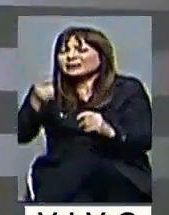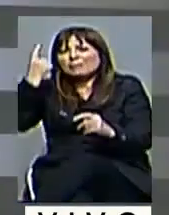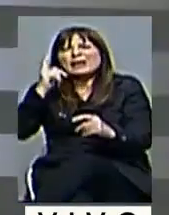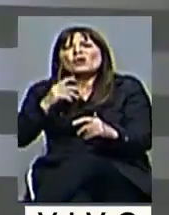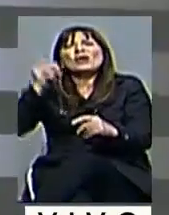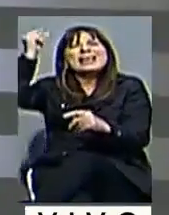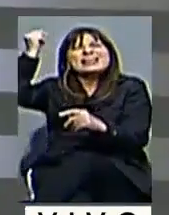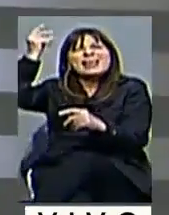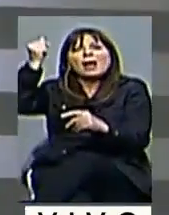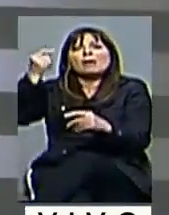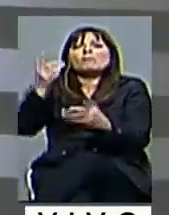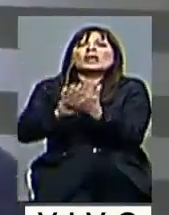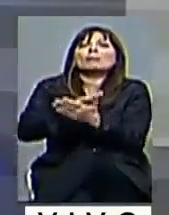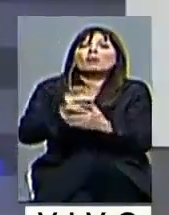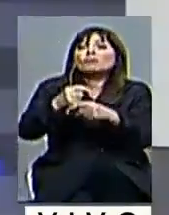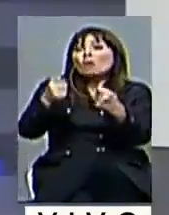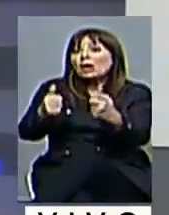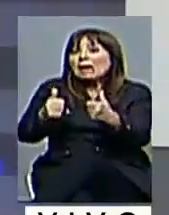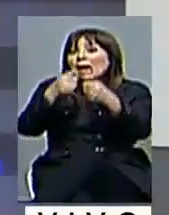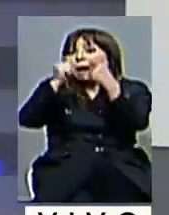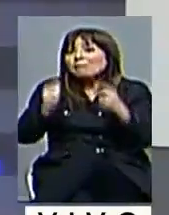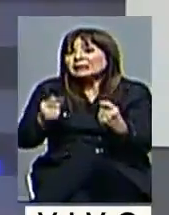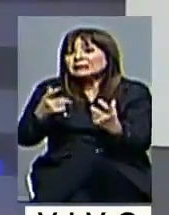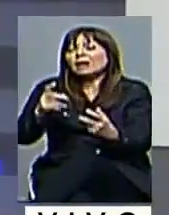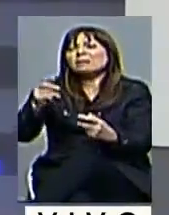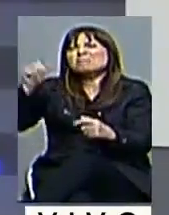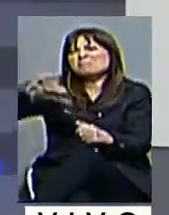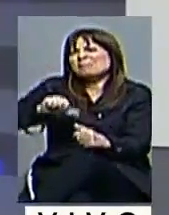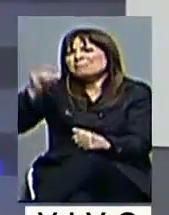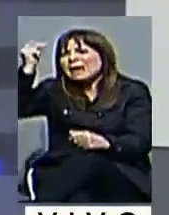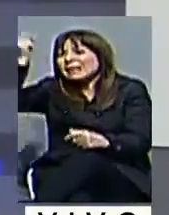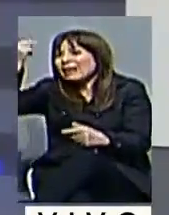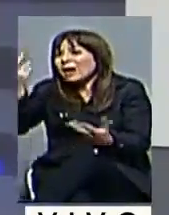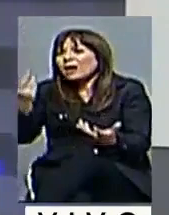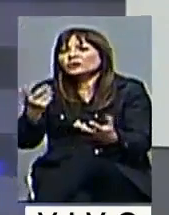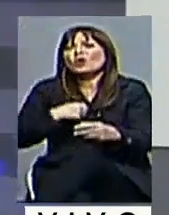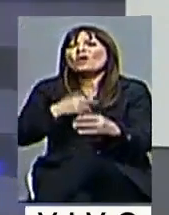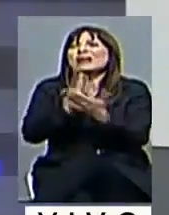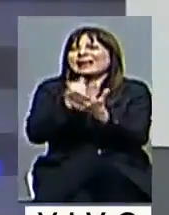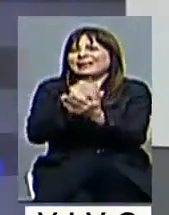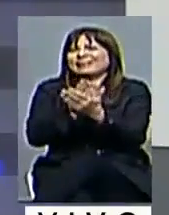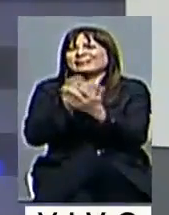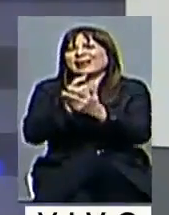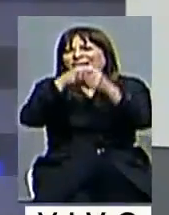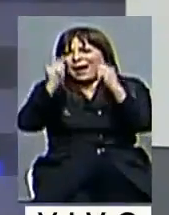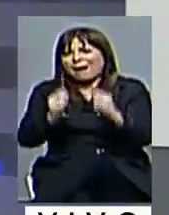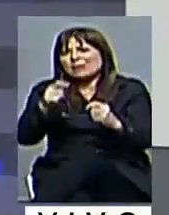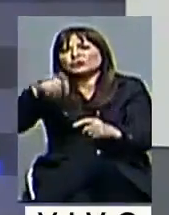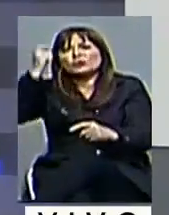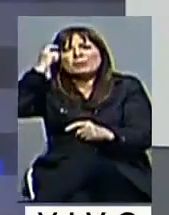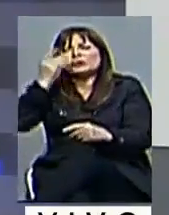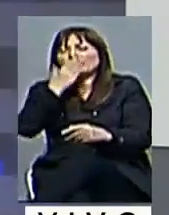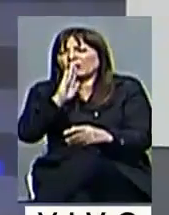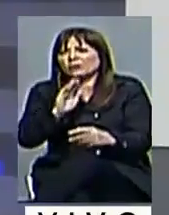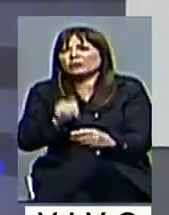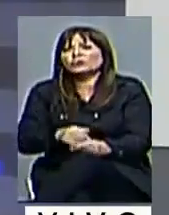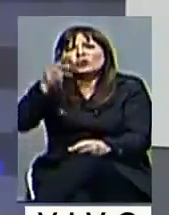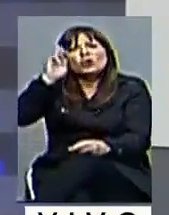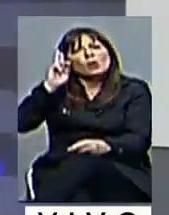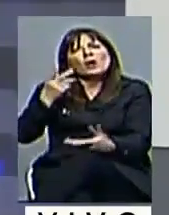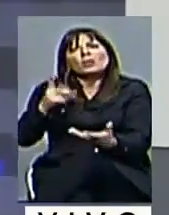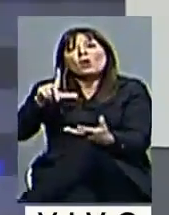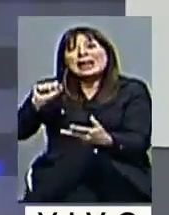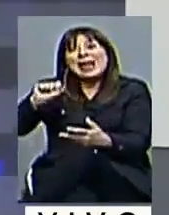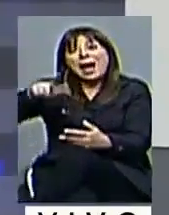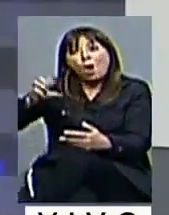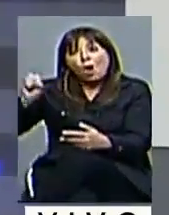puedes tener una muy buena campaña con ideas malas. Yo voy a estrategia de campaña más que campaña, o sea, la campaña reflejó la estrategia, Yo recuerdo a Lagos